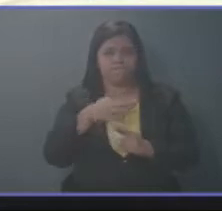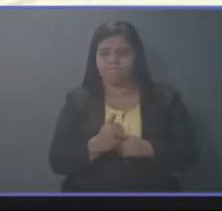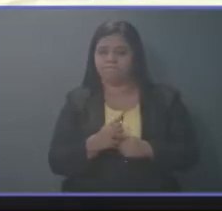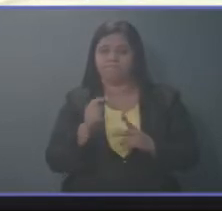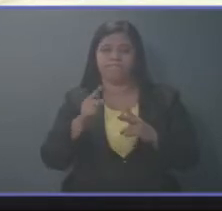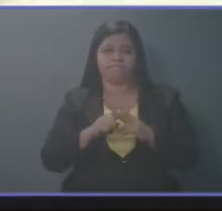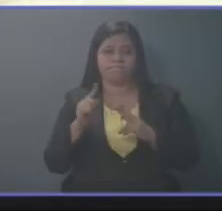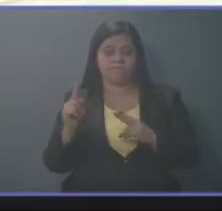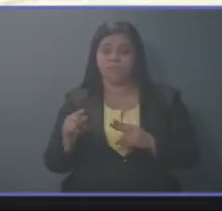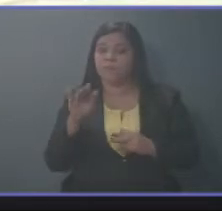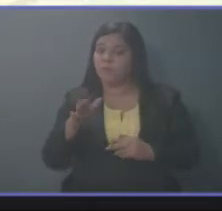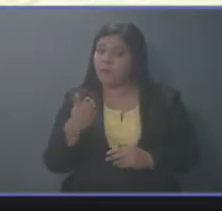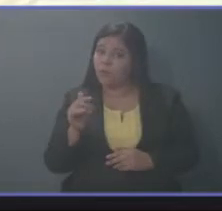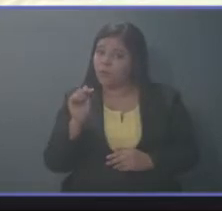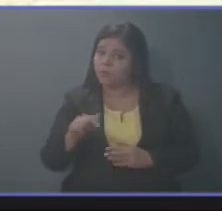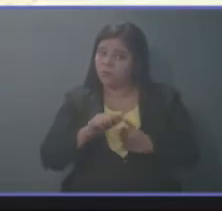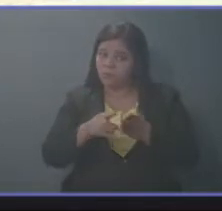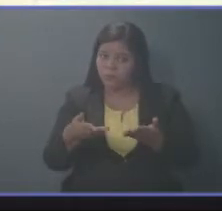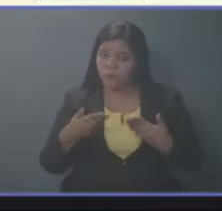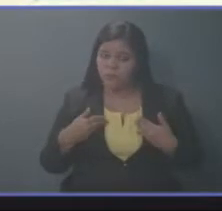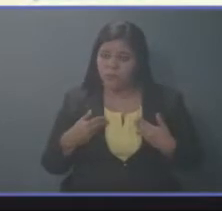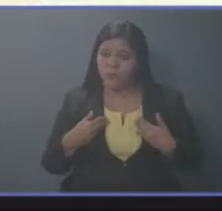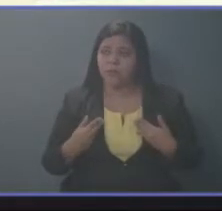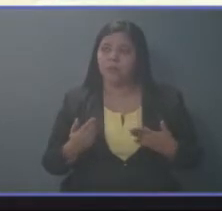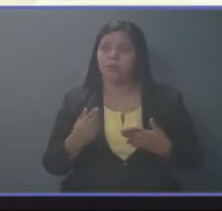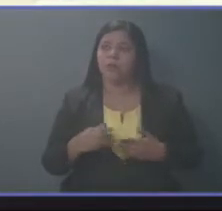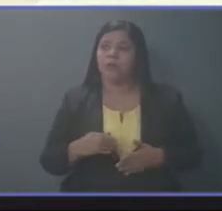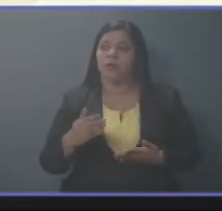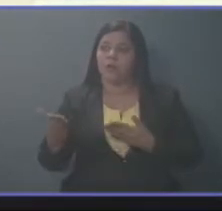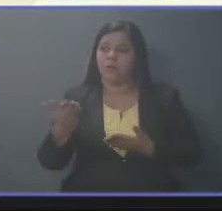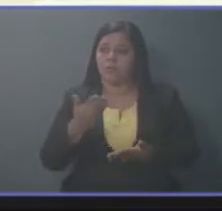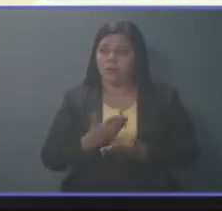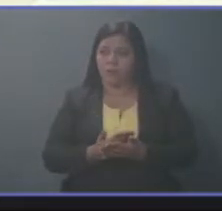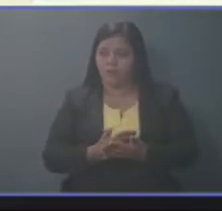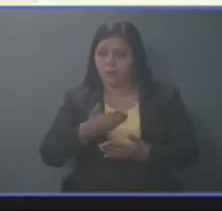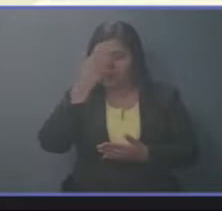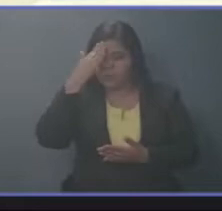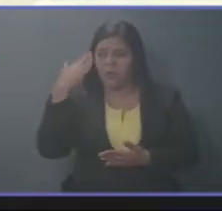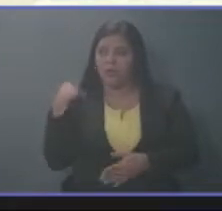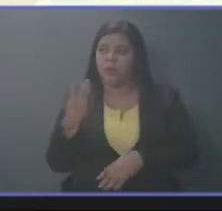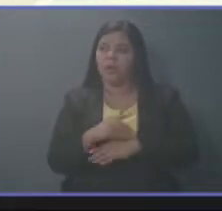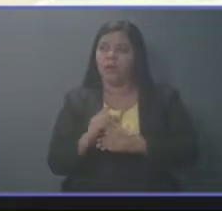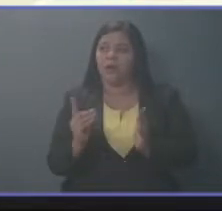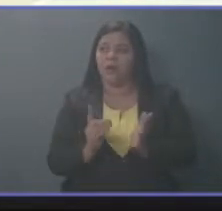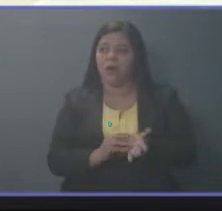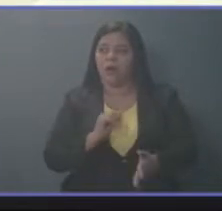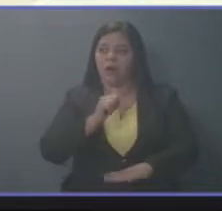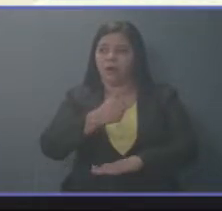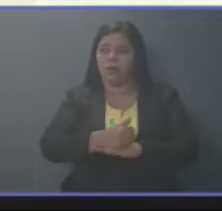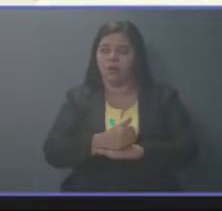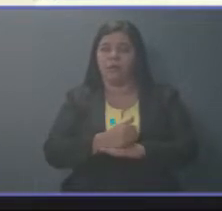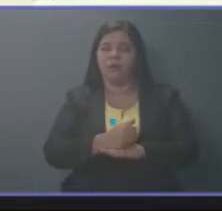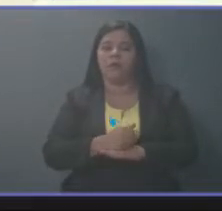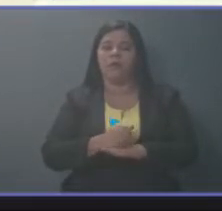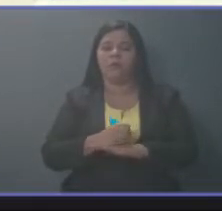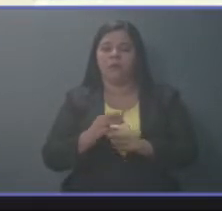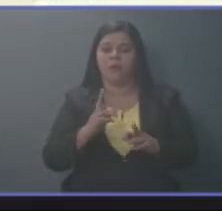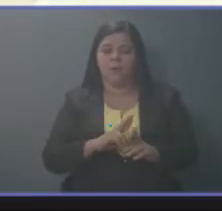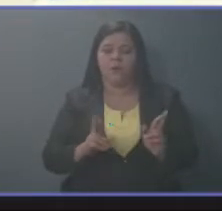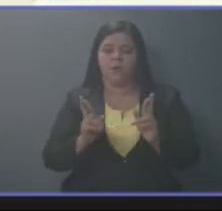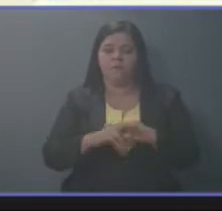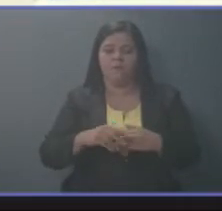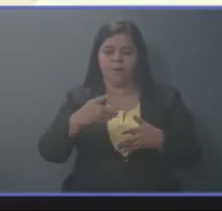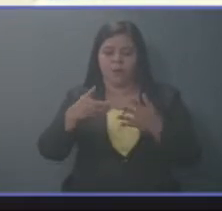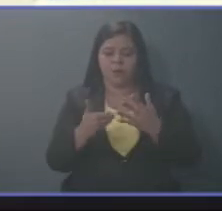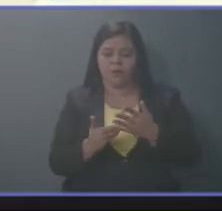Por tanto, en uso de sus facultades constitucionales y a iniciativa de las diputadas y diputados, decreta la siguiente reforma al